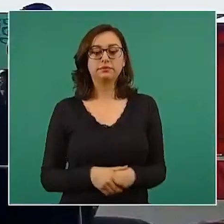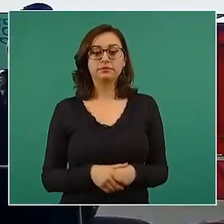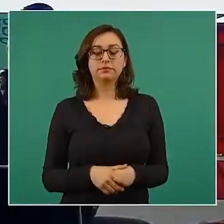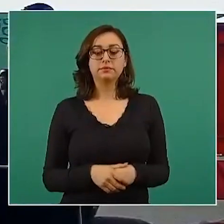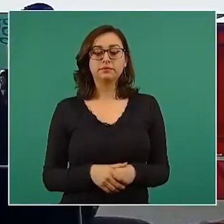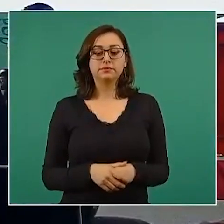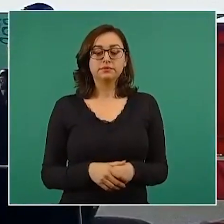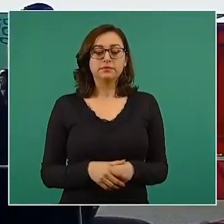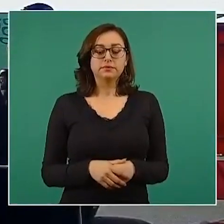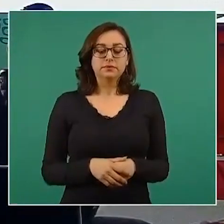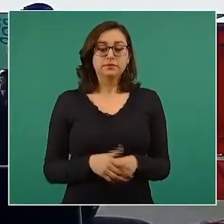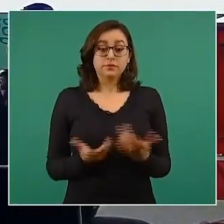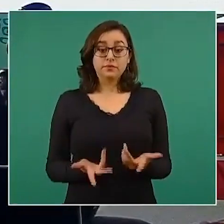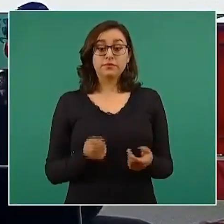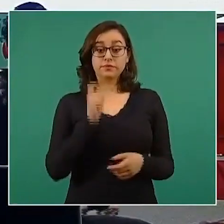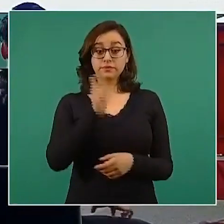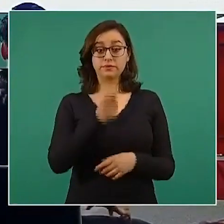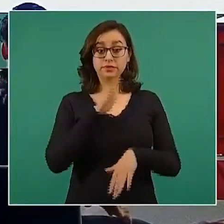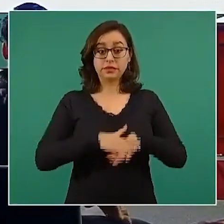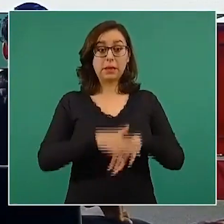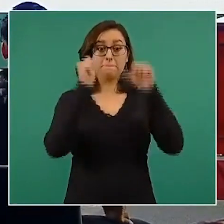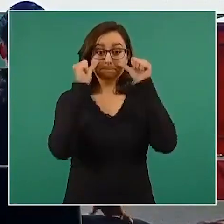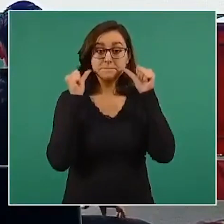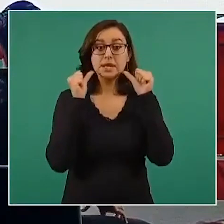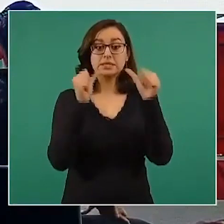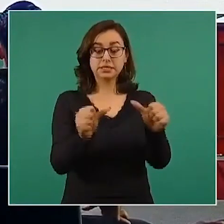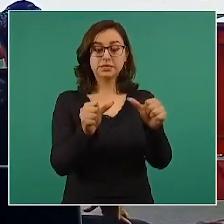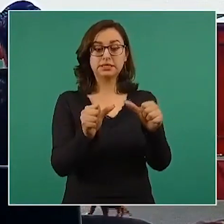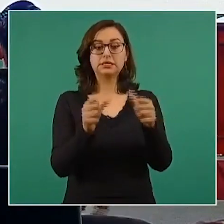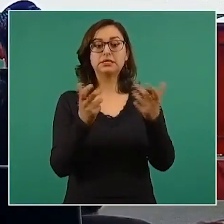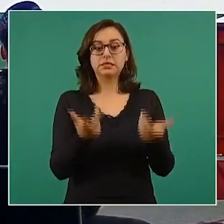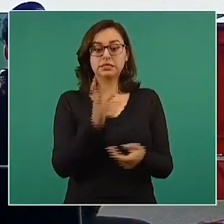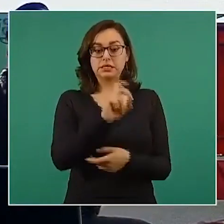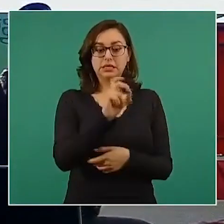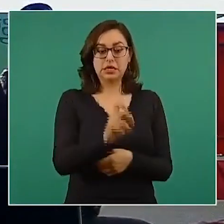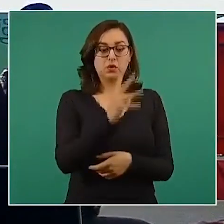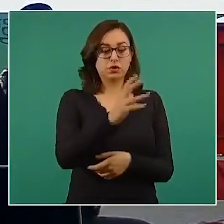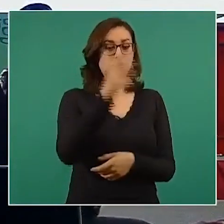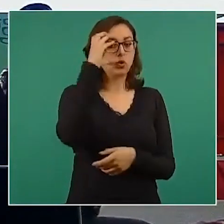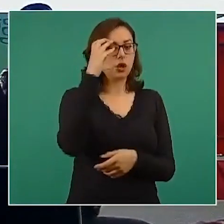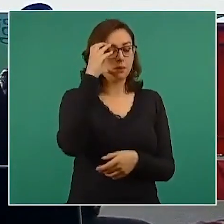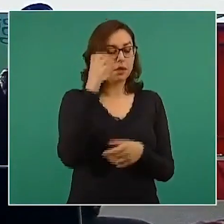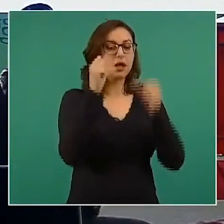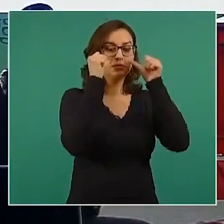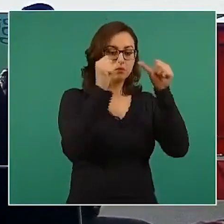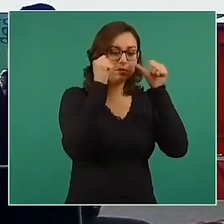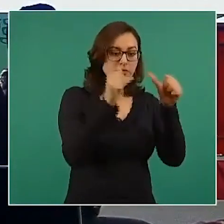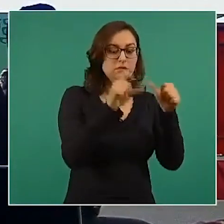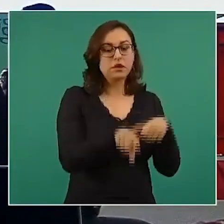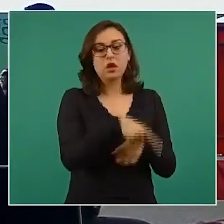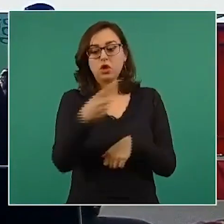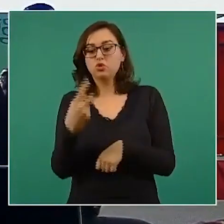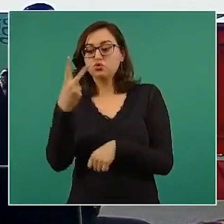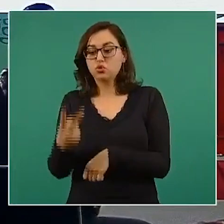entonces incrementar la demanda de atención, garantizando 34 camas para atención hospitalaria y 2 camas para atención de